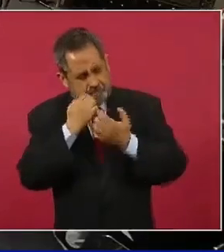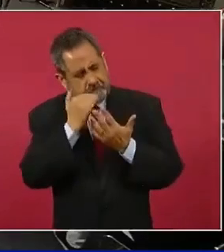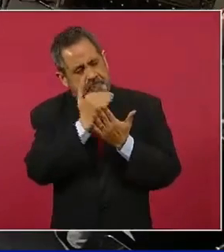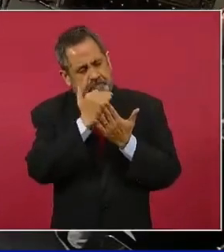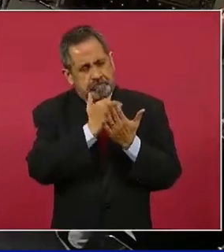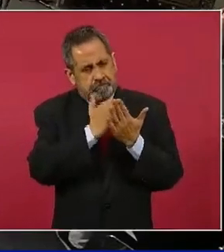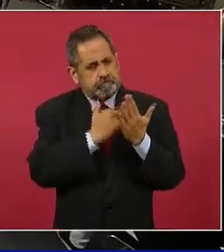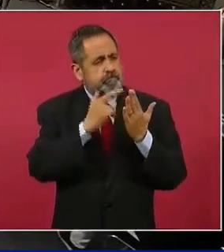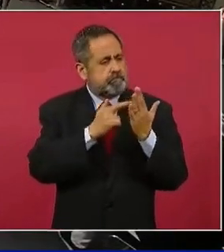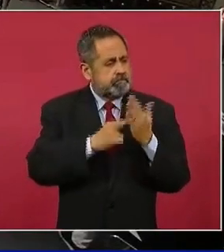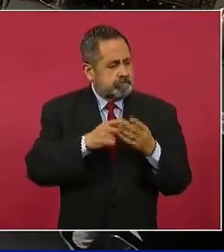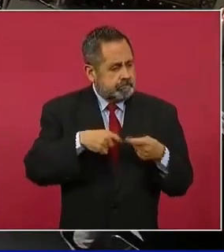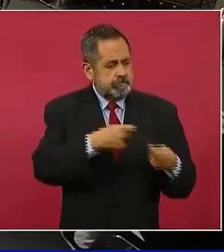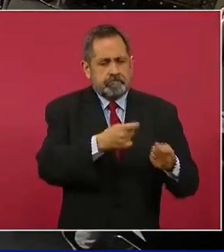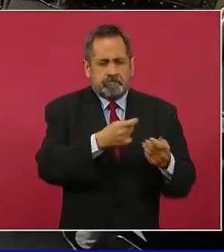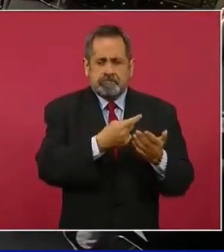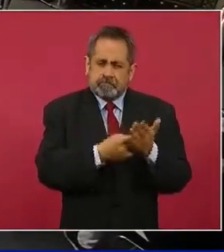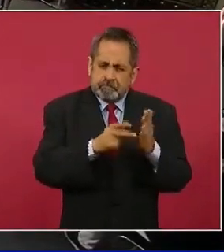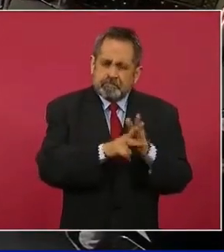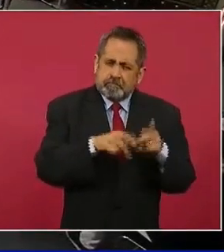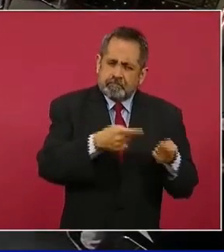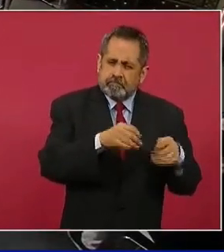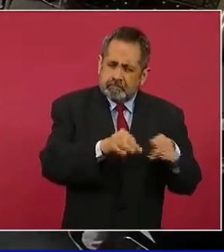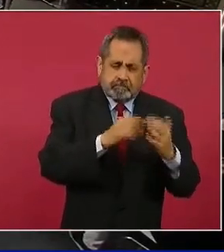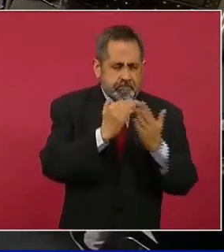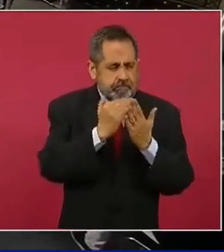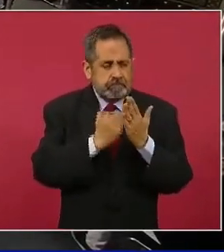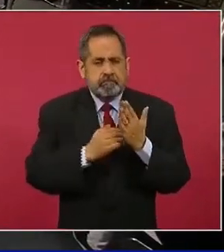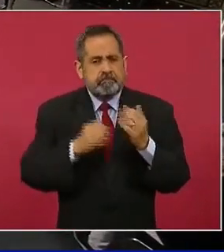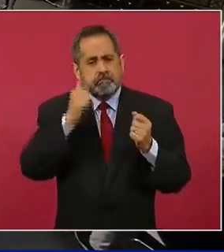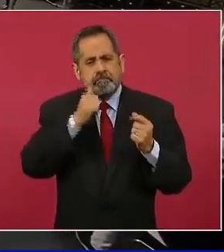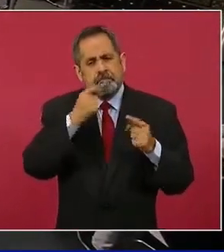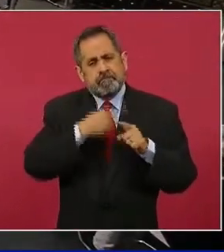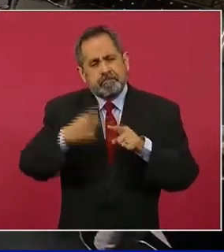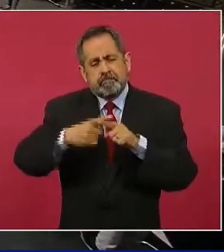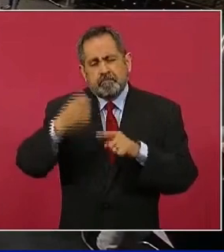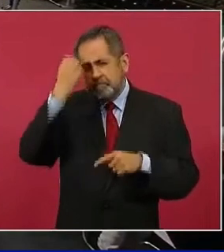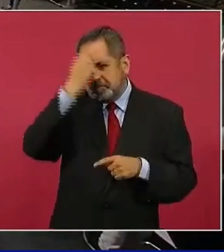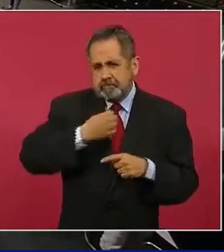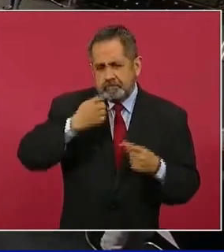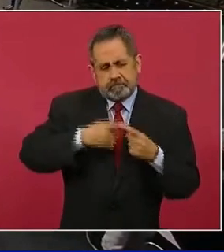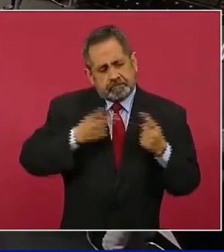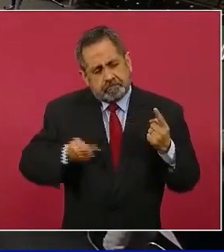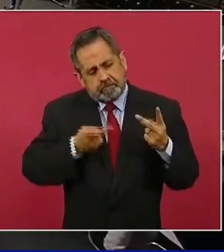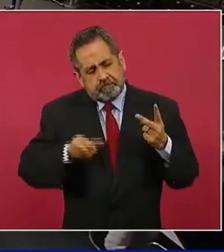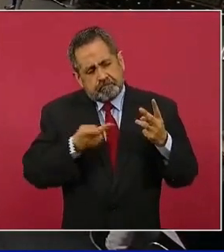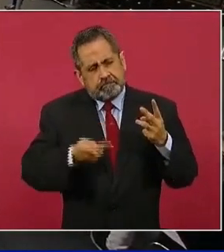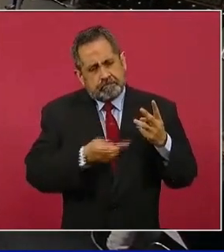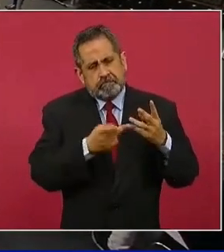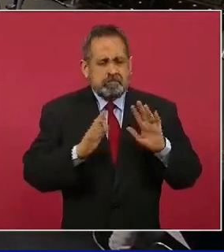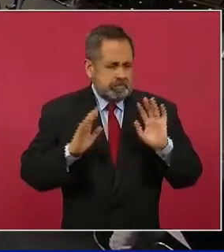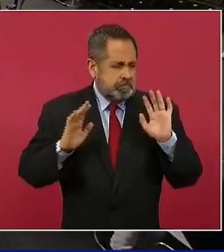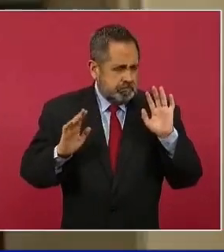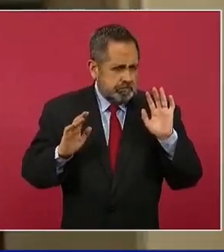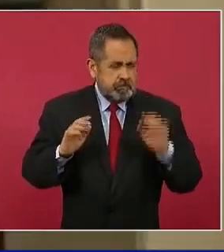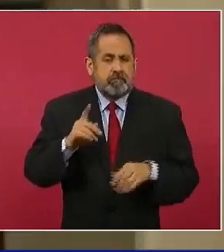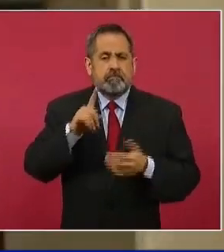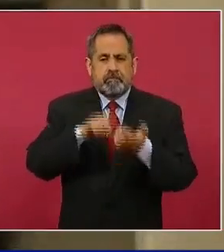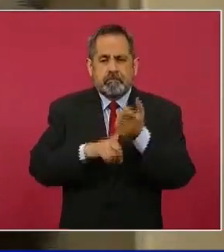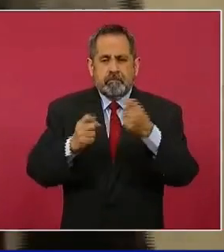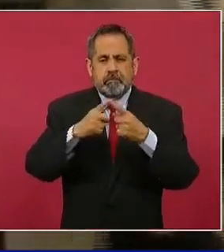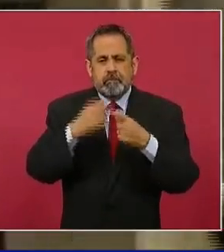algunos puestos de trabajo, se hacen diferentes exámenes. Uno de ellos son los